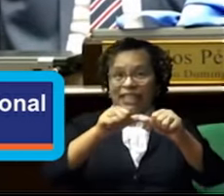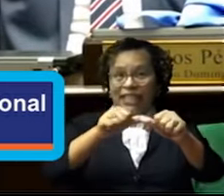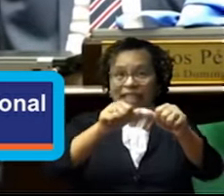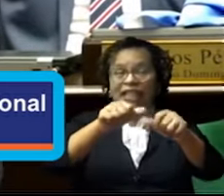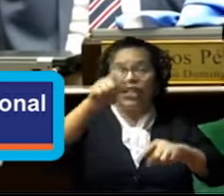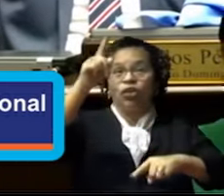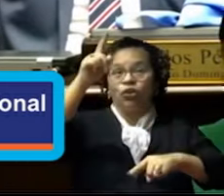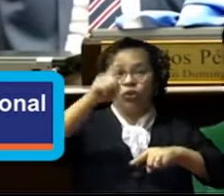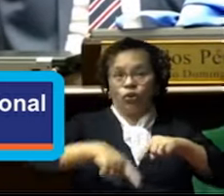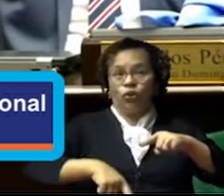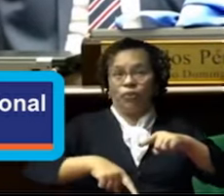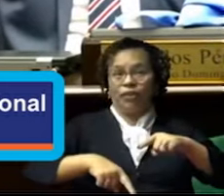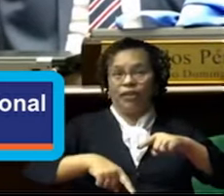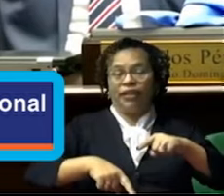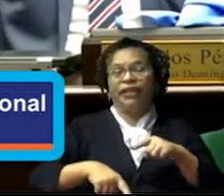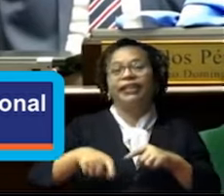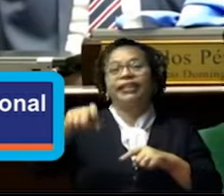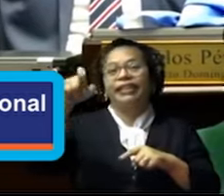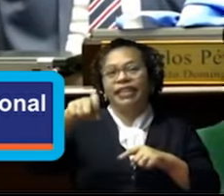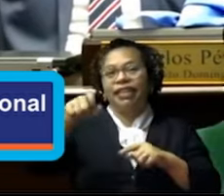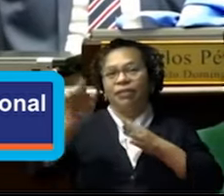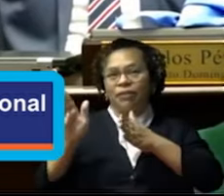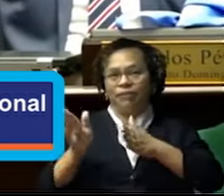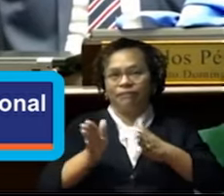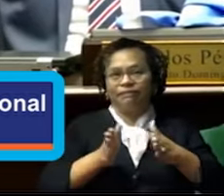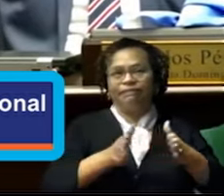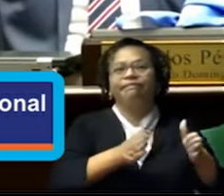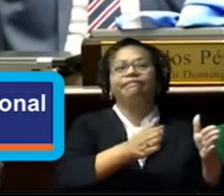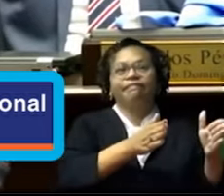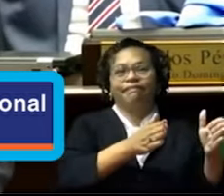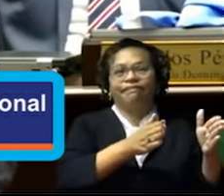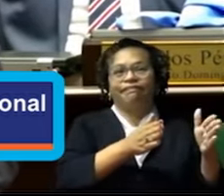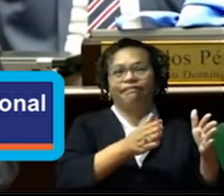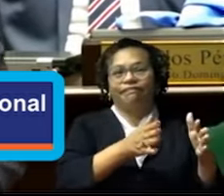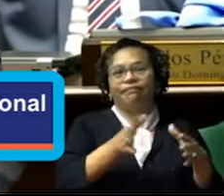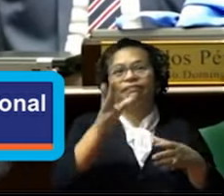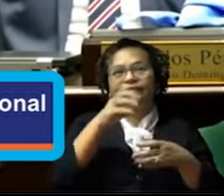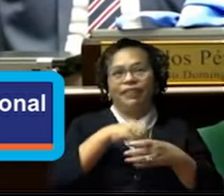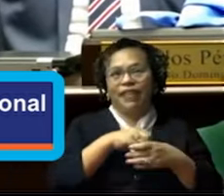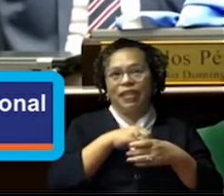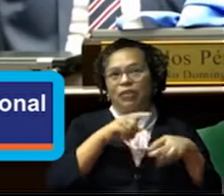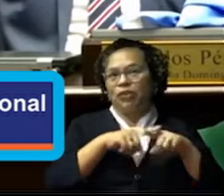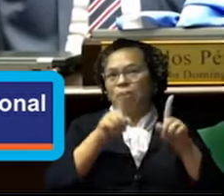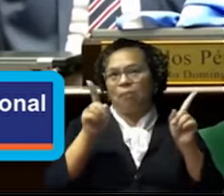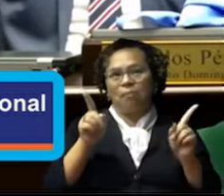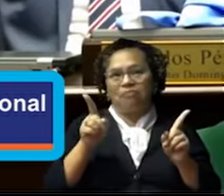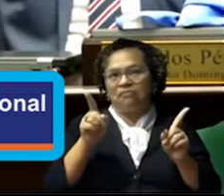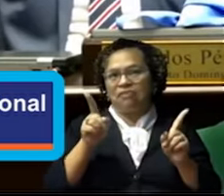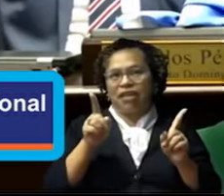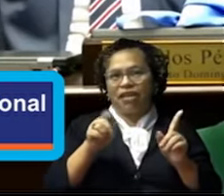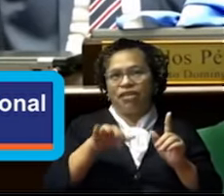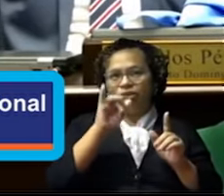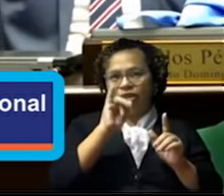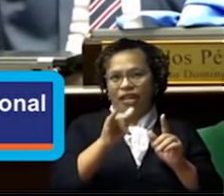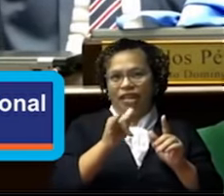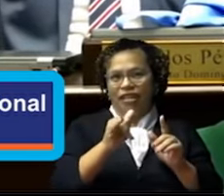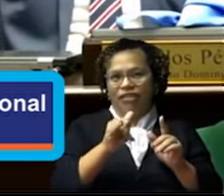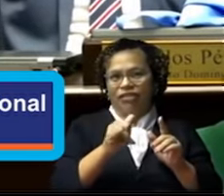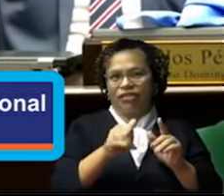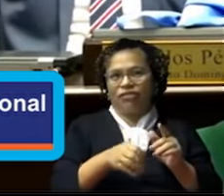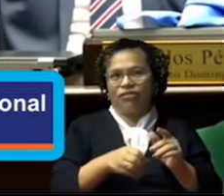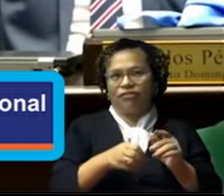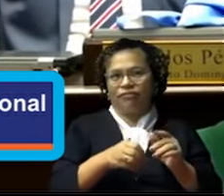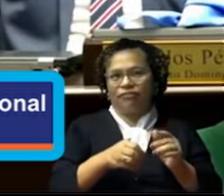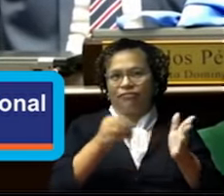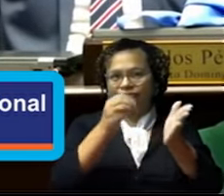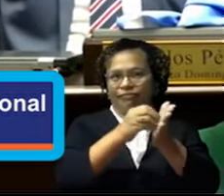procedimientos que impidan que el poder ejecutivo meta la mano cada vez que quiera en este Congreso Nacional para hacer lo que le dé la gana.